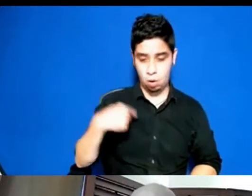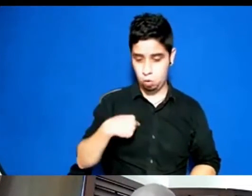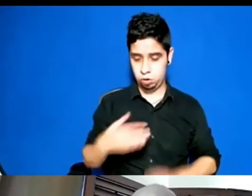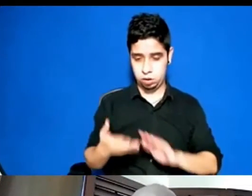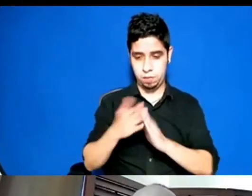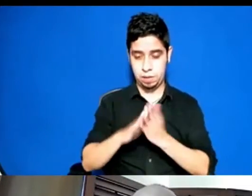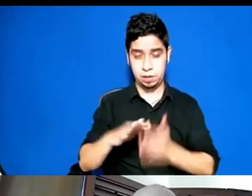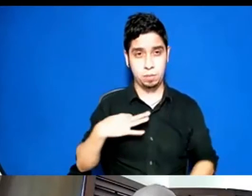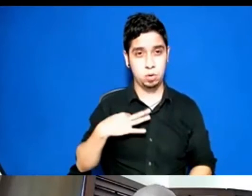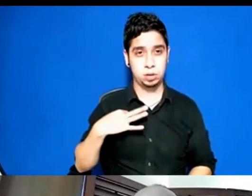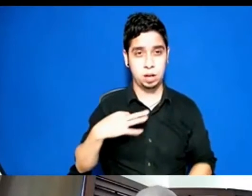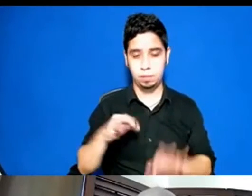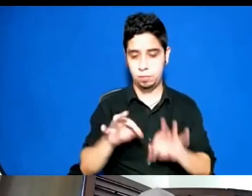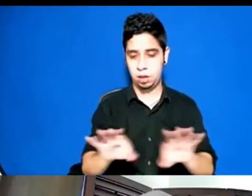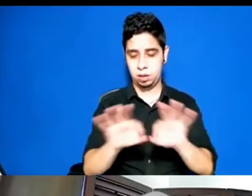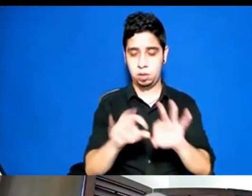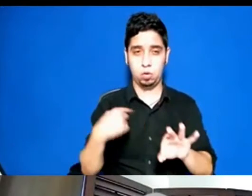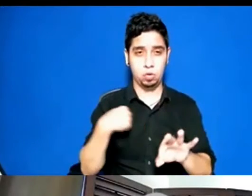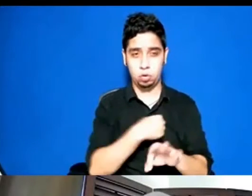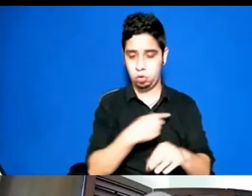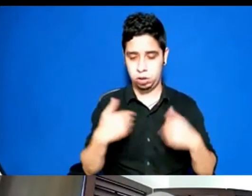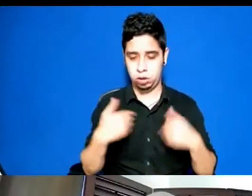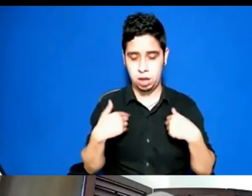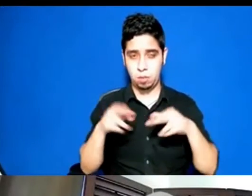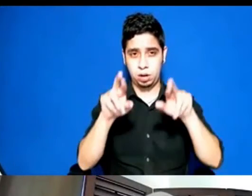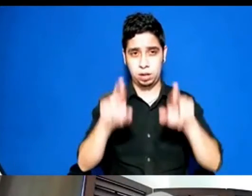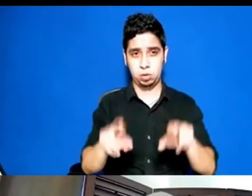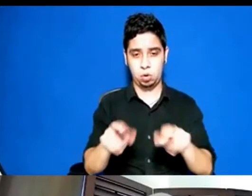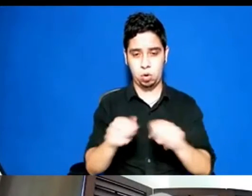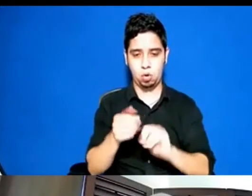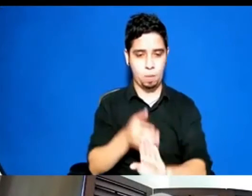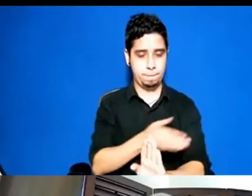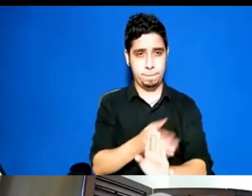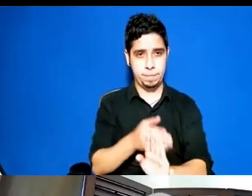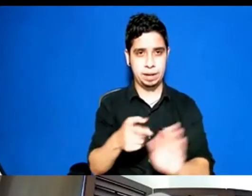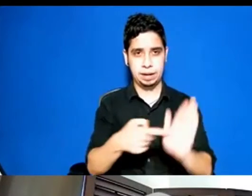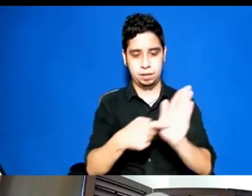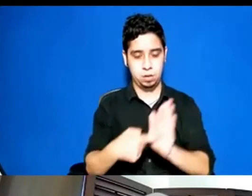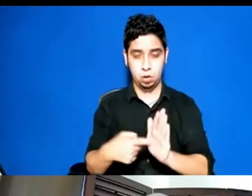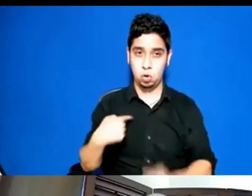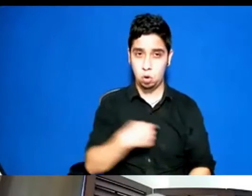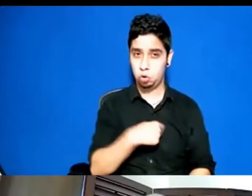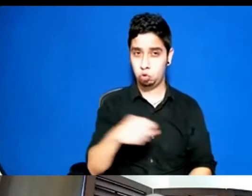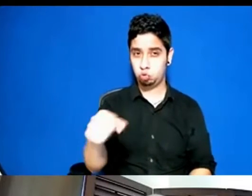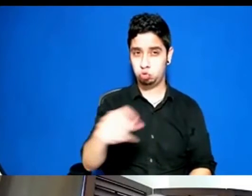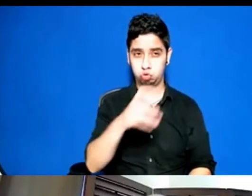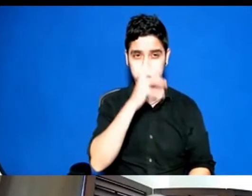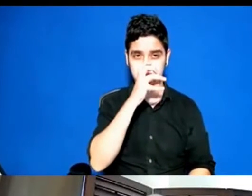hay un registro con unos requisitos. Somos bien estrictos